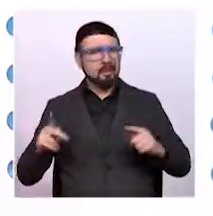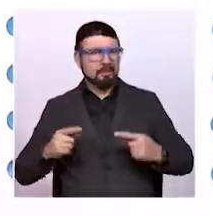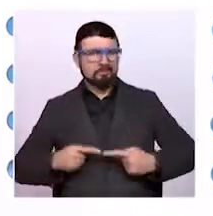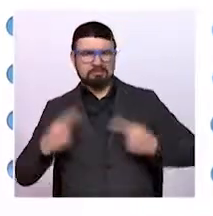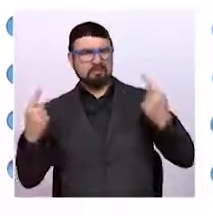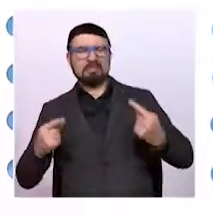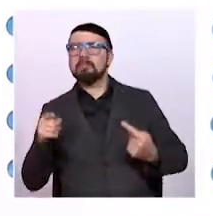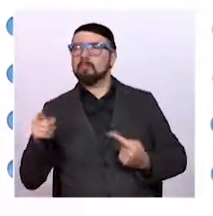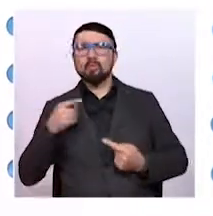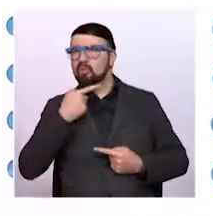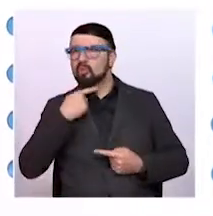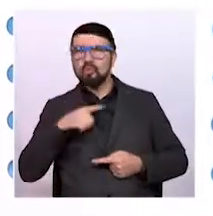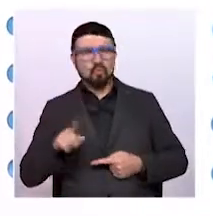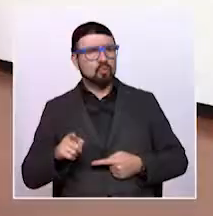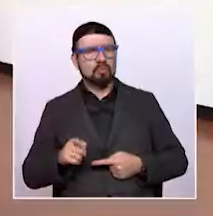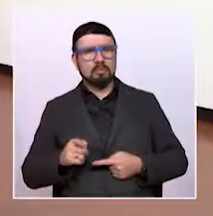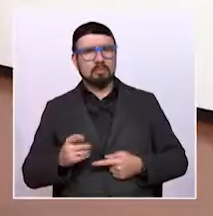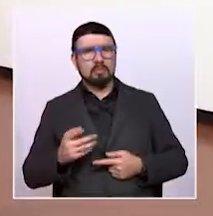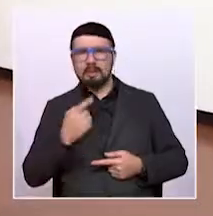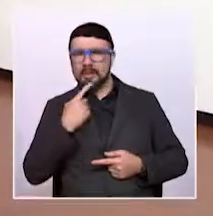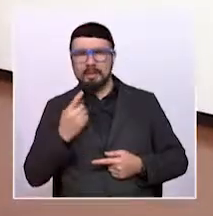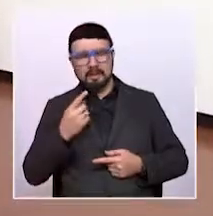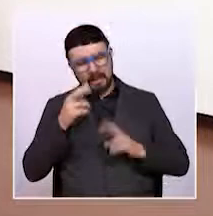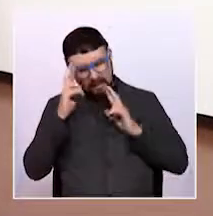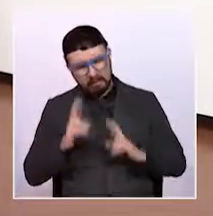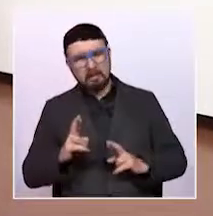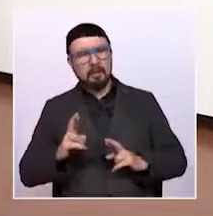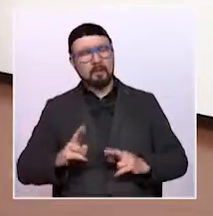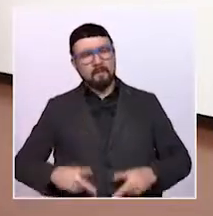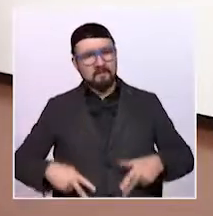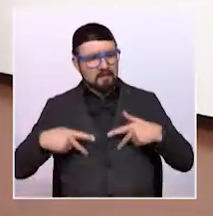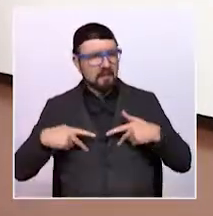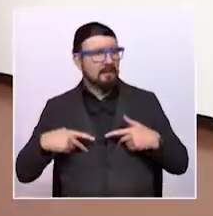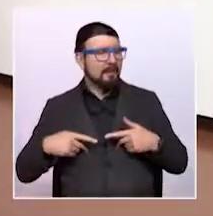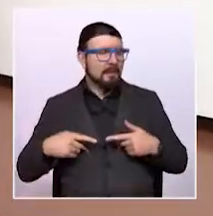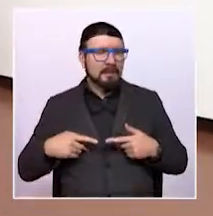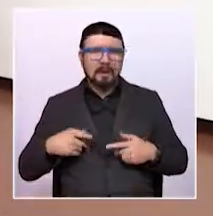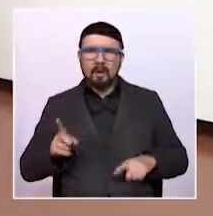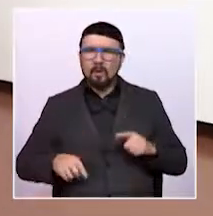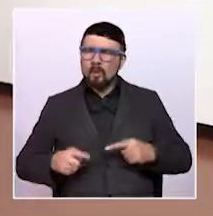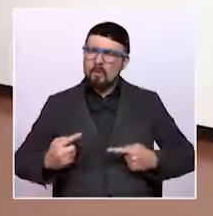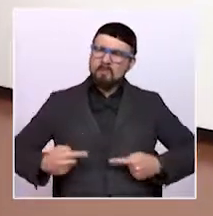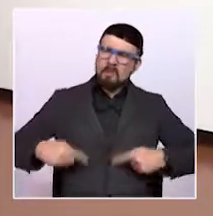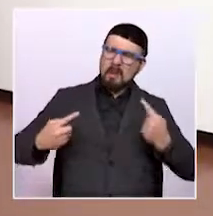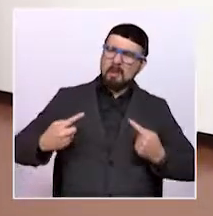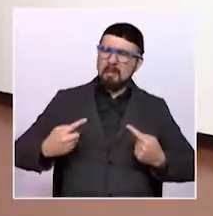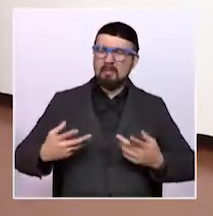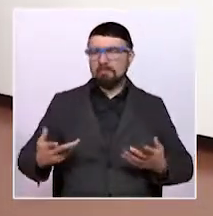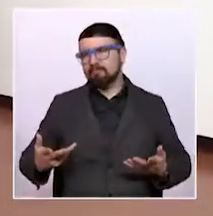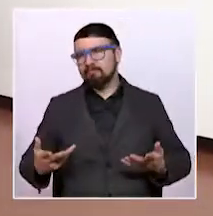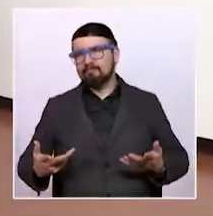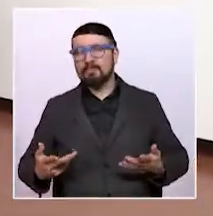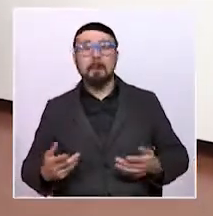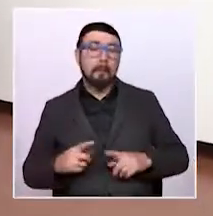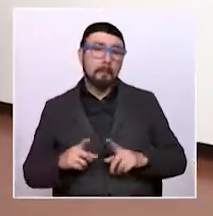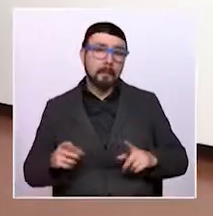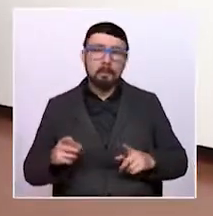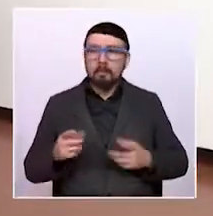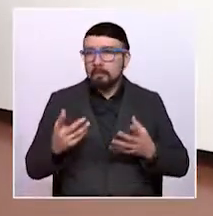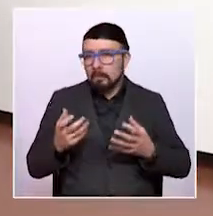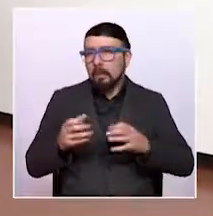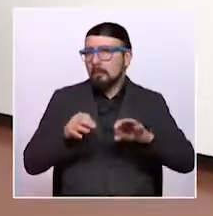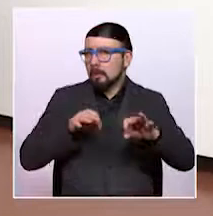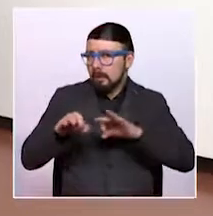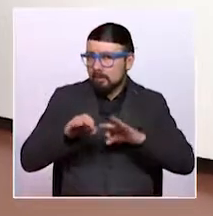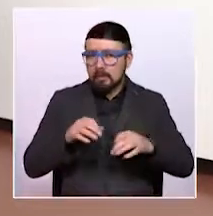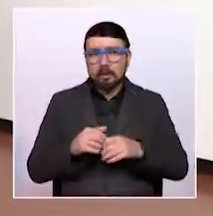de escalofríos y las discusiones y debates se acerca pero queremos simplemente contarles